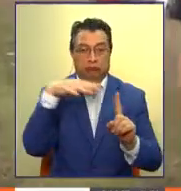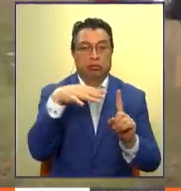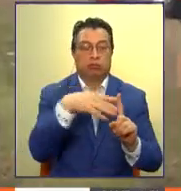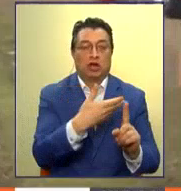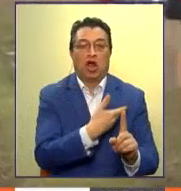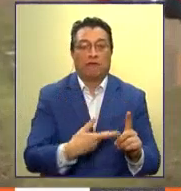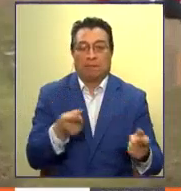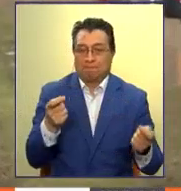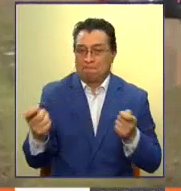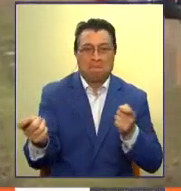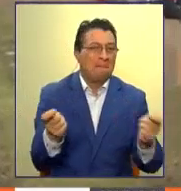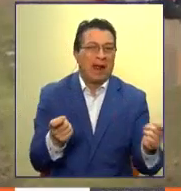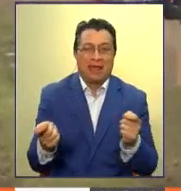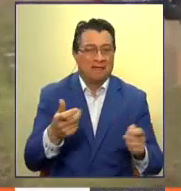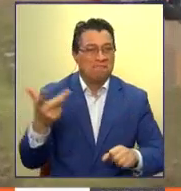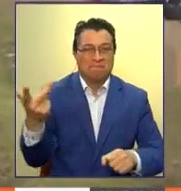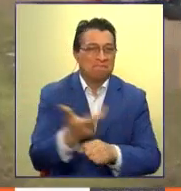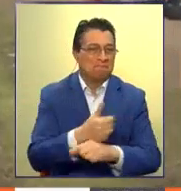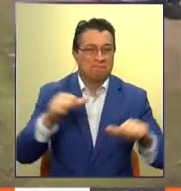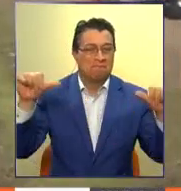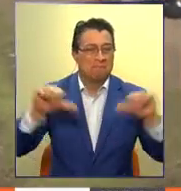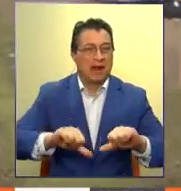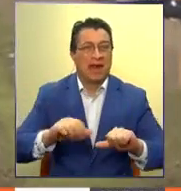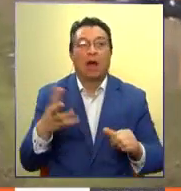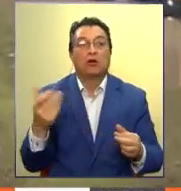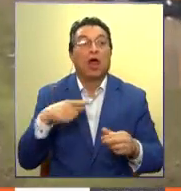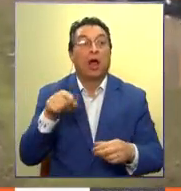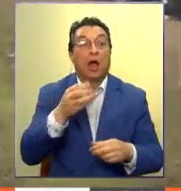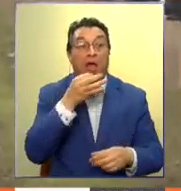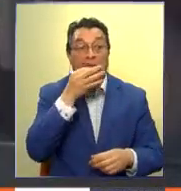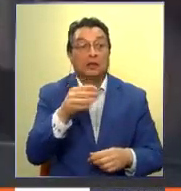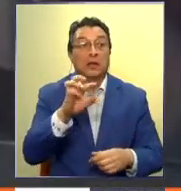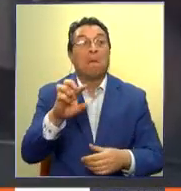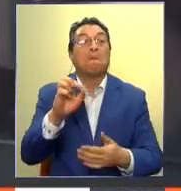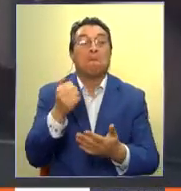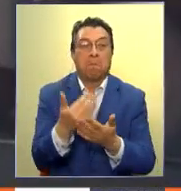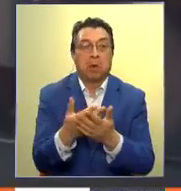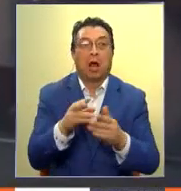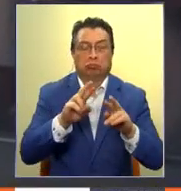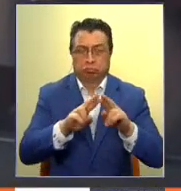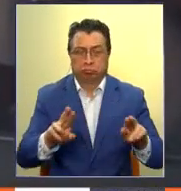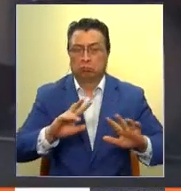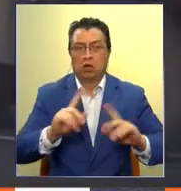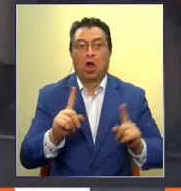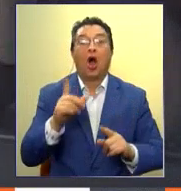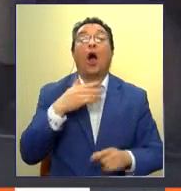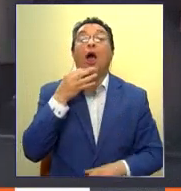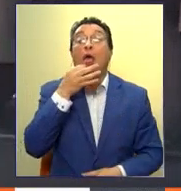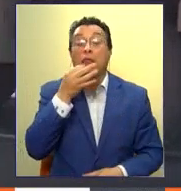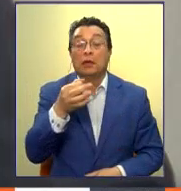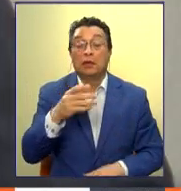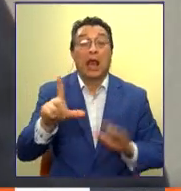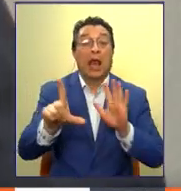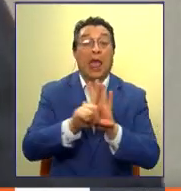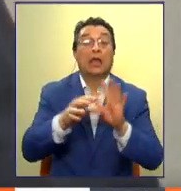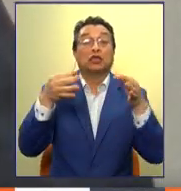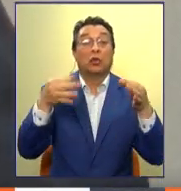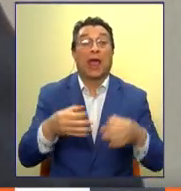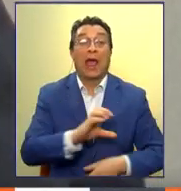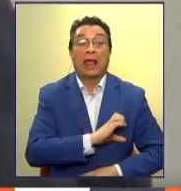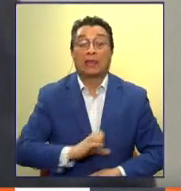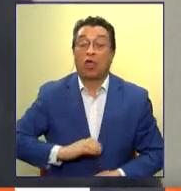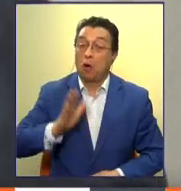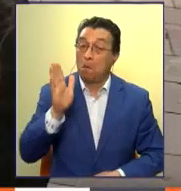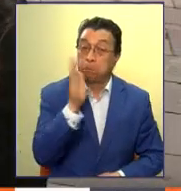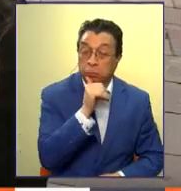manejo de la movilización, sobre todo por calificarla inicialmente de pacífica y no invocar la ley de seguridad del Estado. Tras el fin del